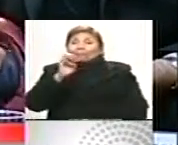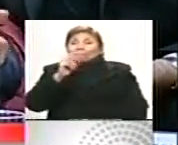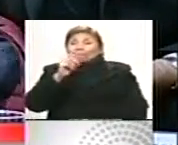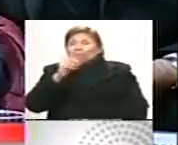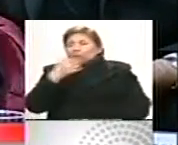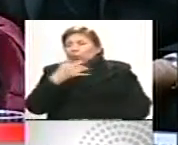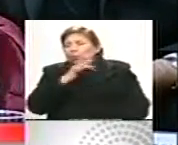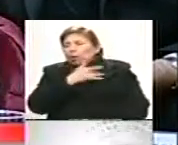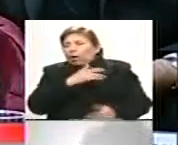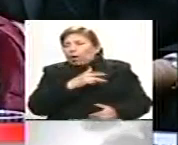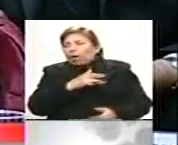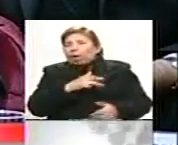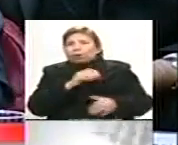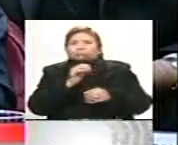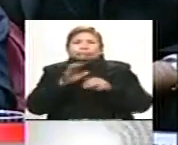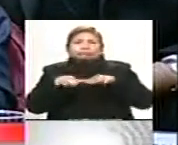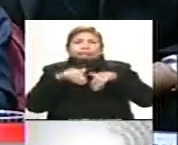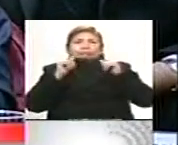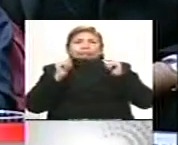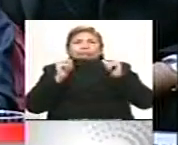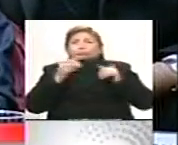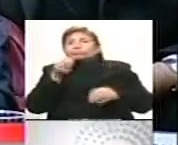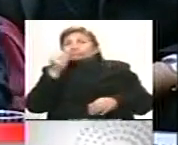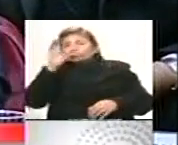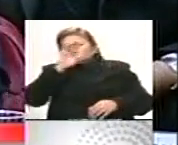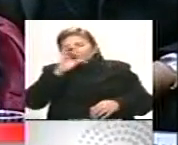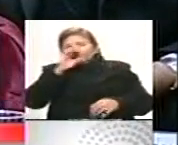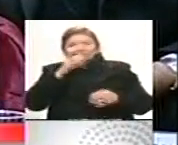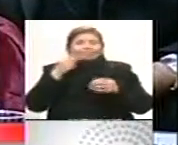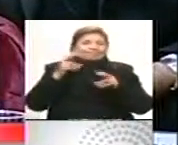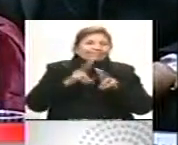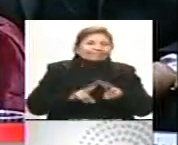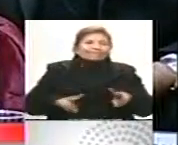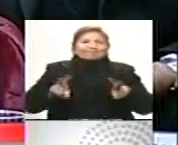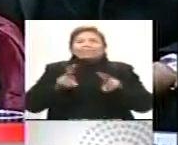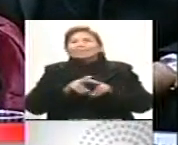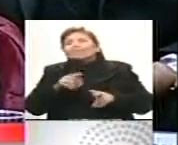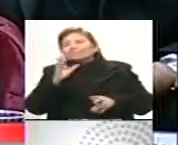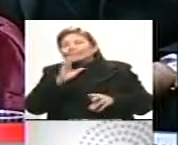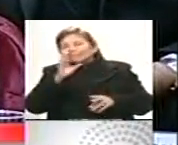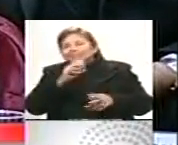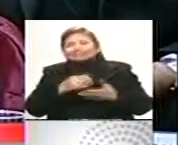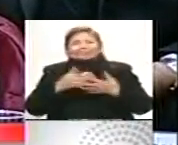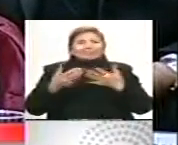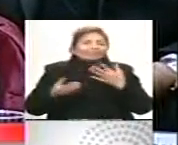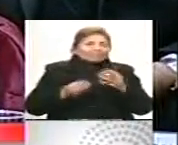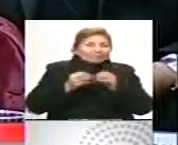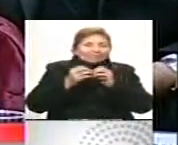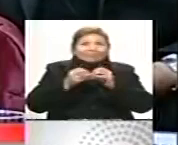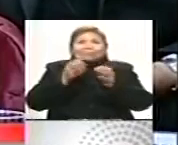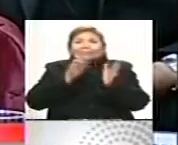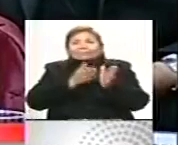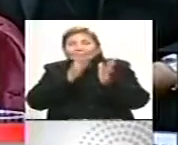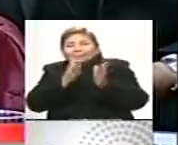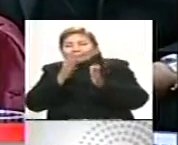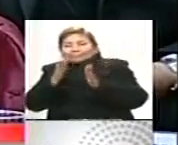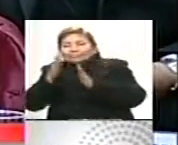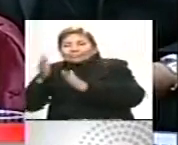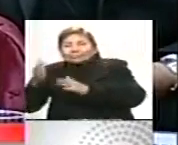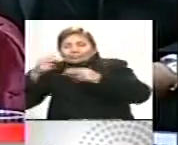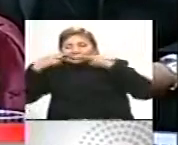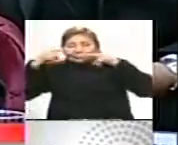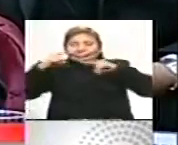afecta la presunción de inocencia, pero porque se busca preservar otro valor. No se busca no afectar el proceso de